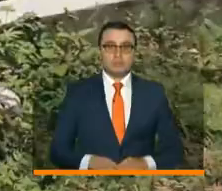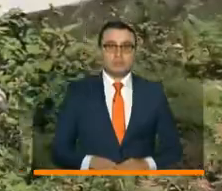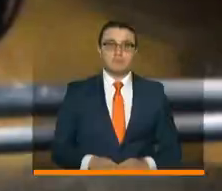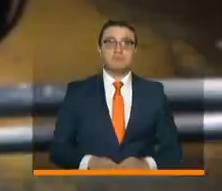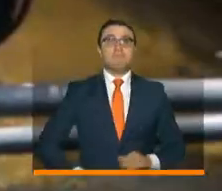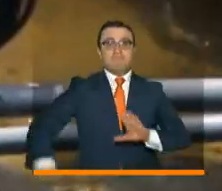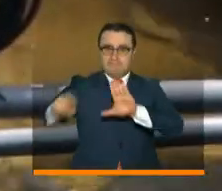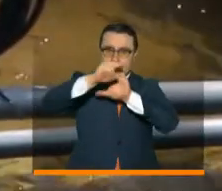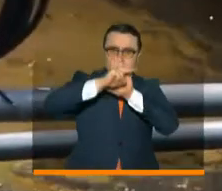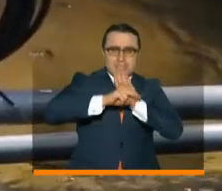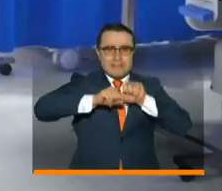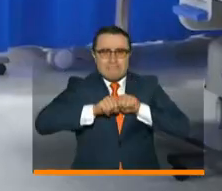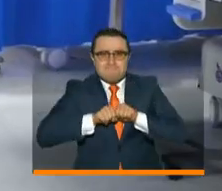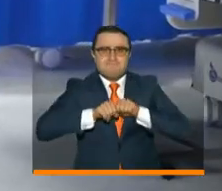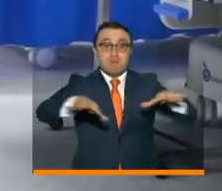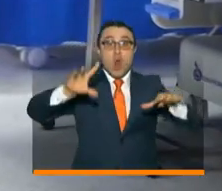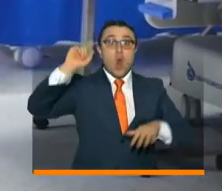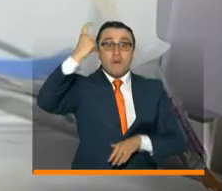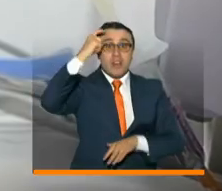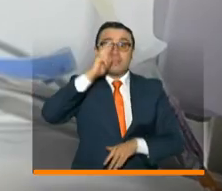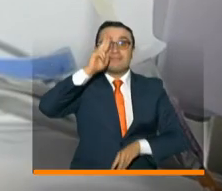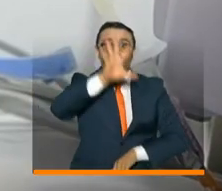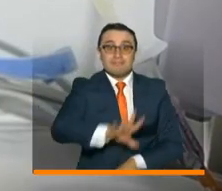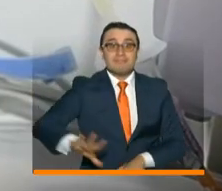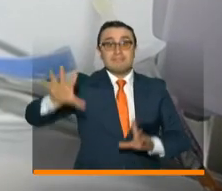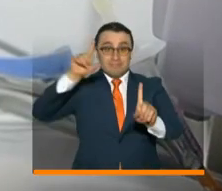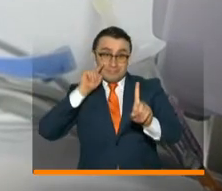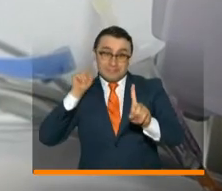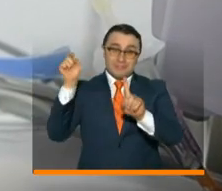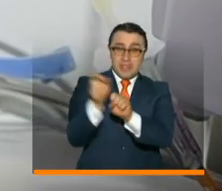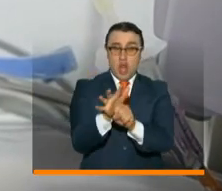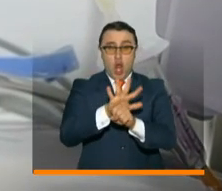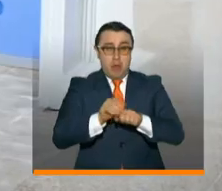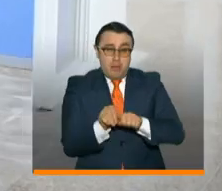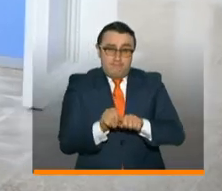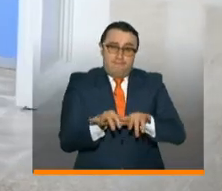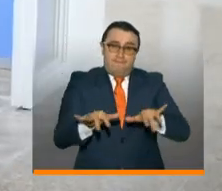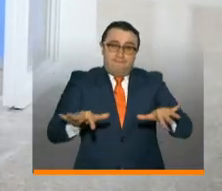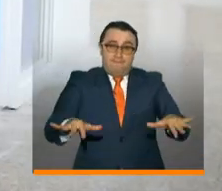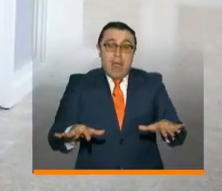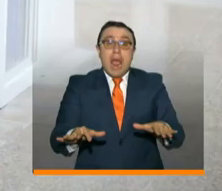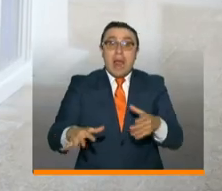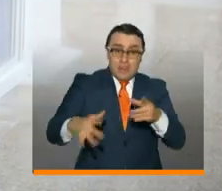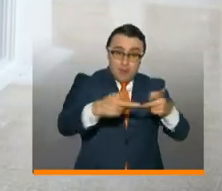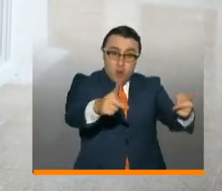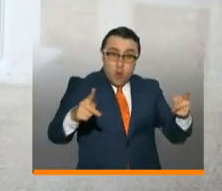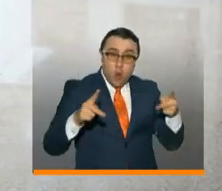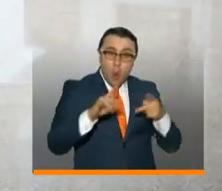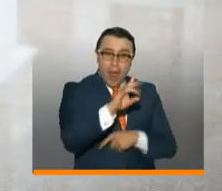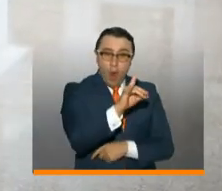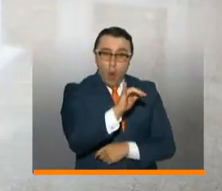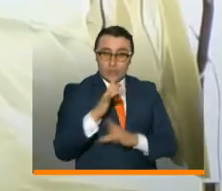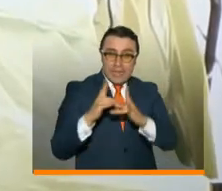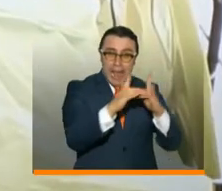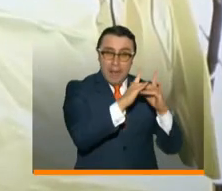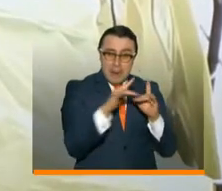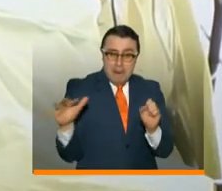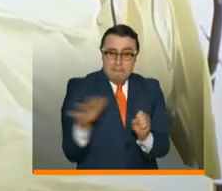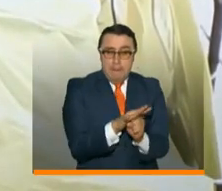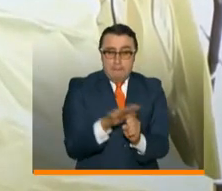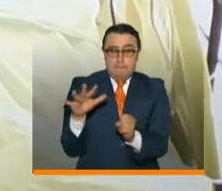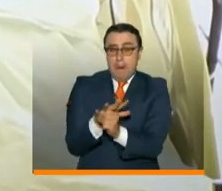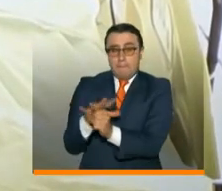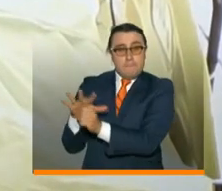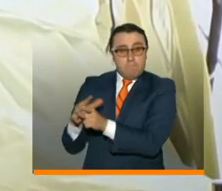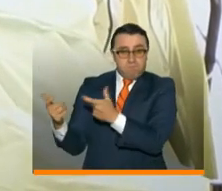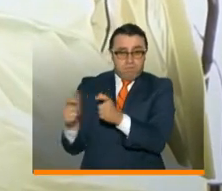Las medidas expedidas por el Gobierno Nacional para enfrentar la alta ocupación de las unidades de cuidado intensivo en Colombia, en ciudades y